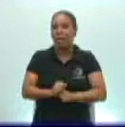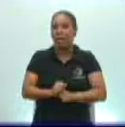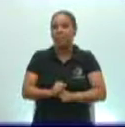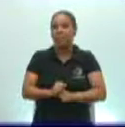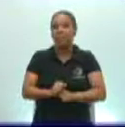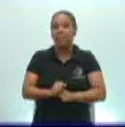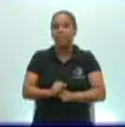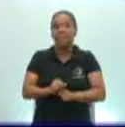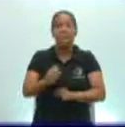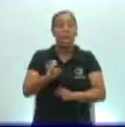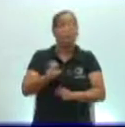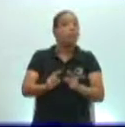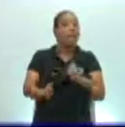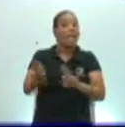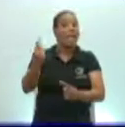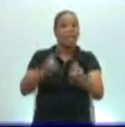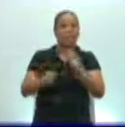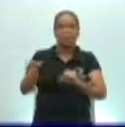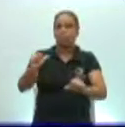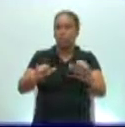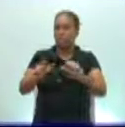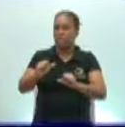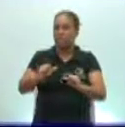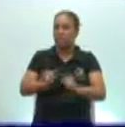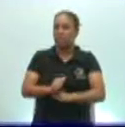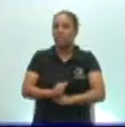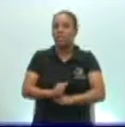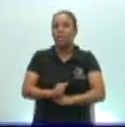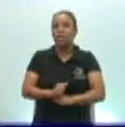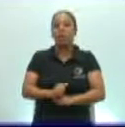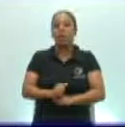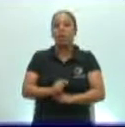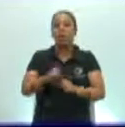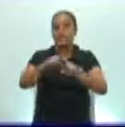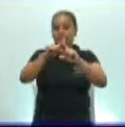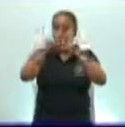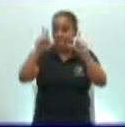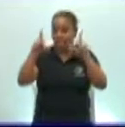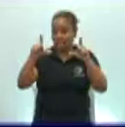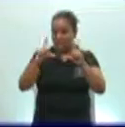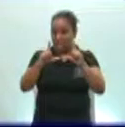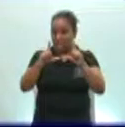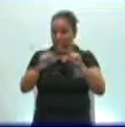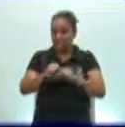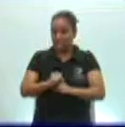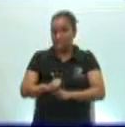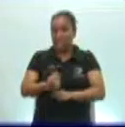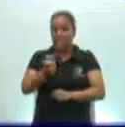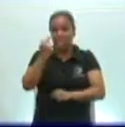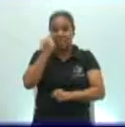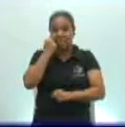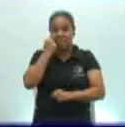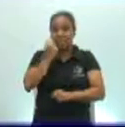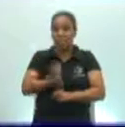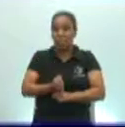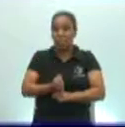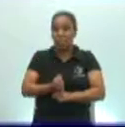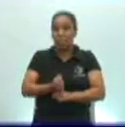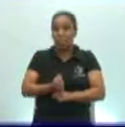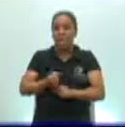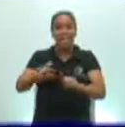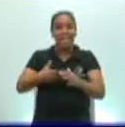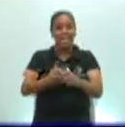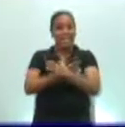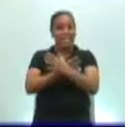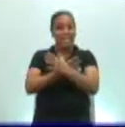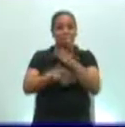elementos químicos además en cada casilla aparece representado el símbolo del elemento químico